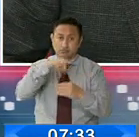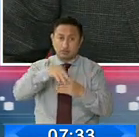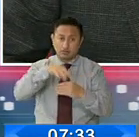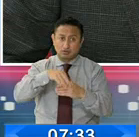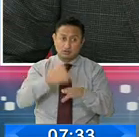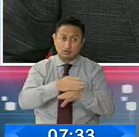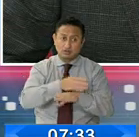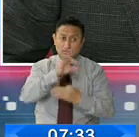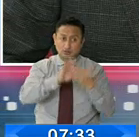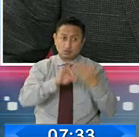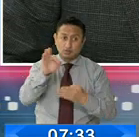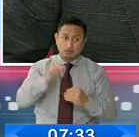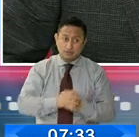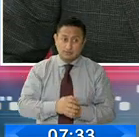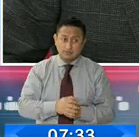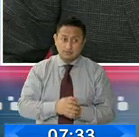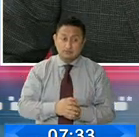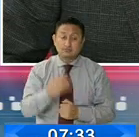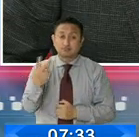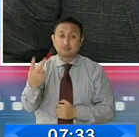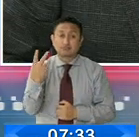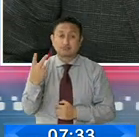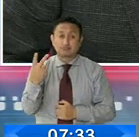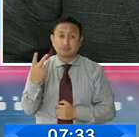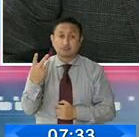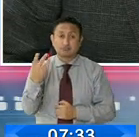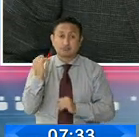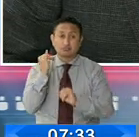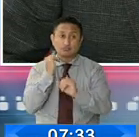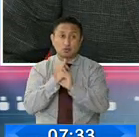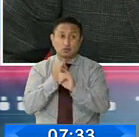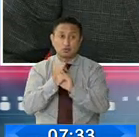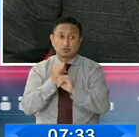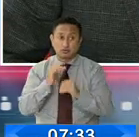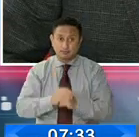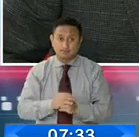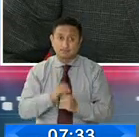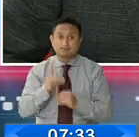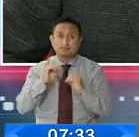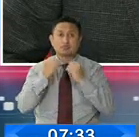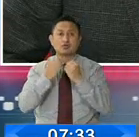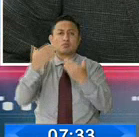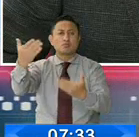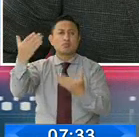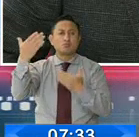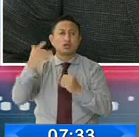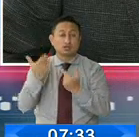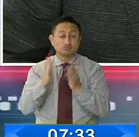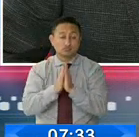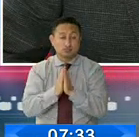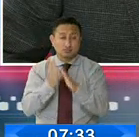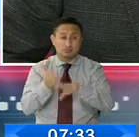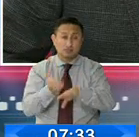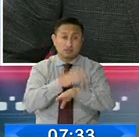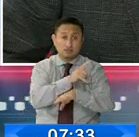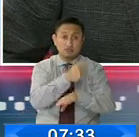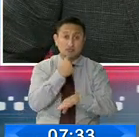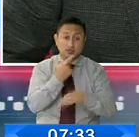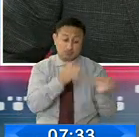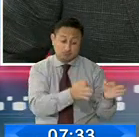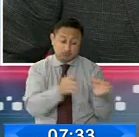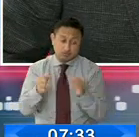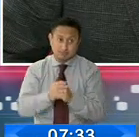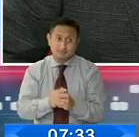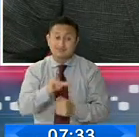aprobó por las dos instituciones. Recordemos que incluso organizaciones políticas pidieron el aplazamiento, que no sea el